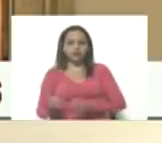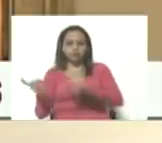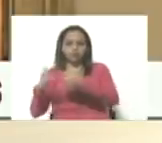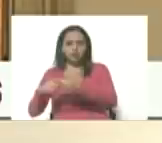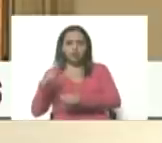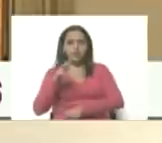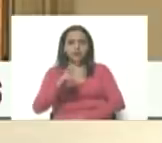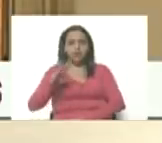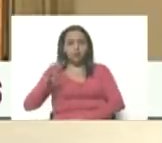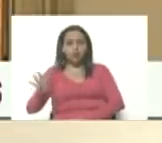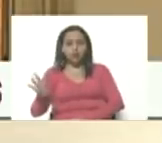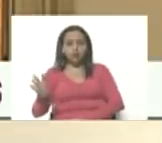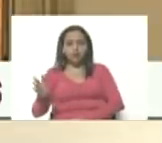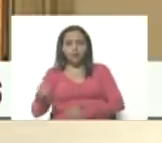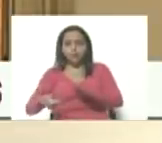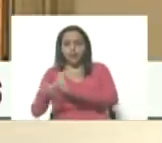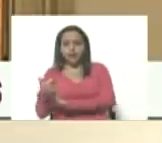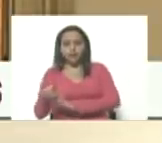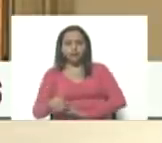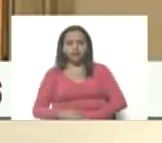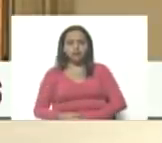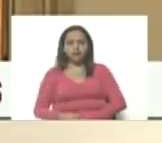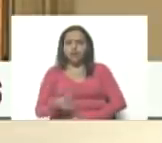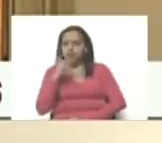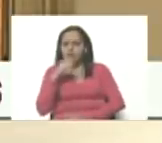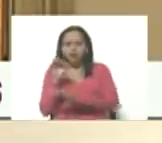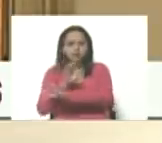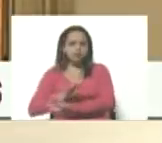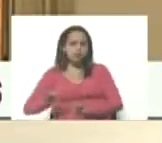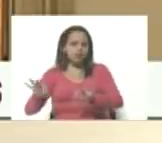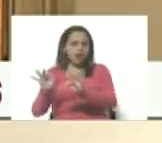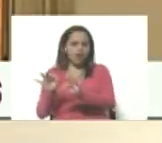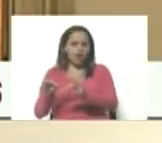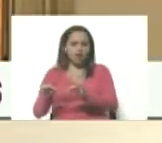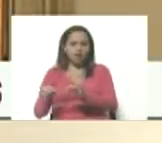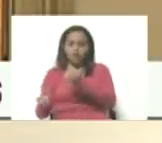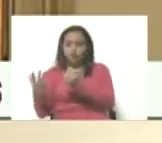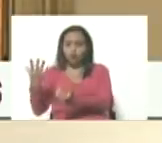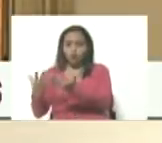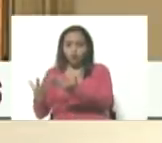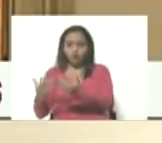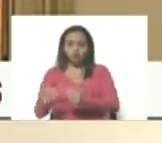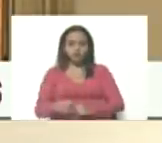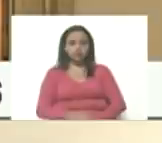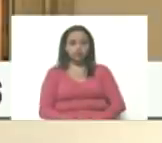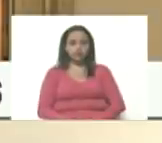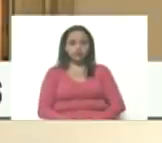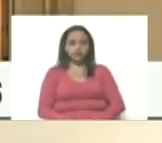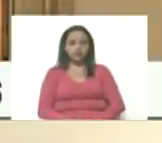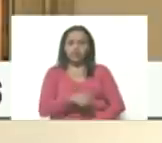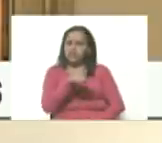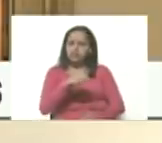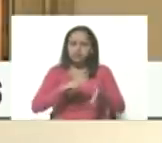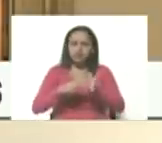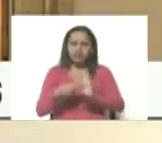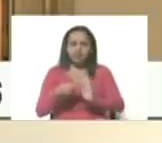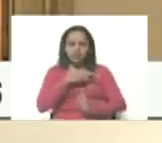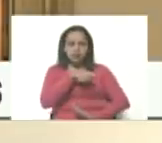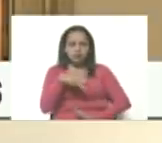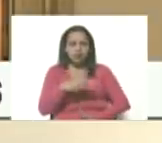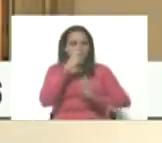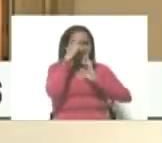incorporaron 24 sectores, tampoco hay focos relevantes, salvo los que usted mencionó. Eso quiere decir que si